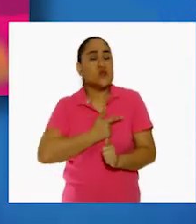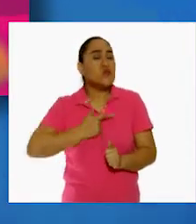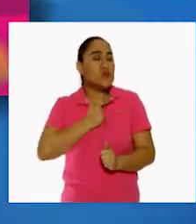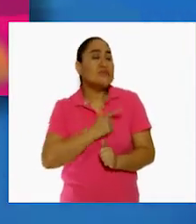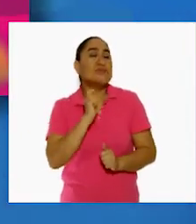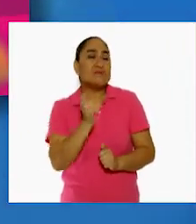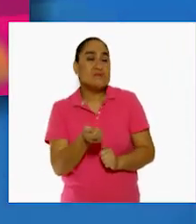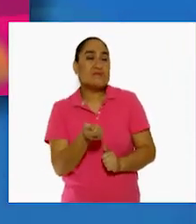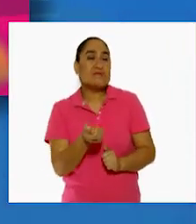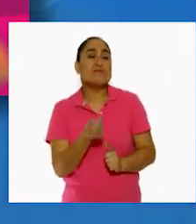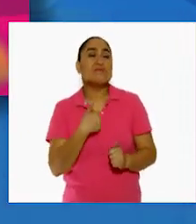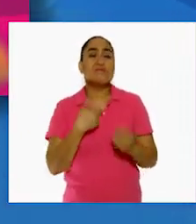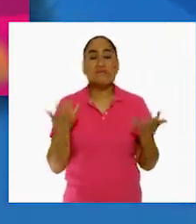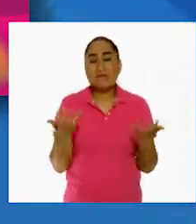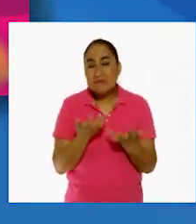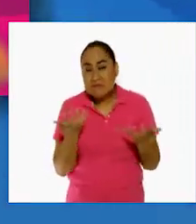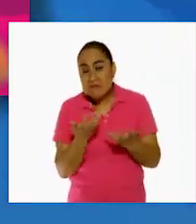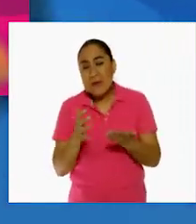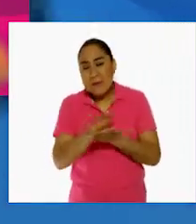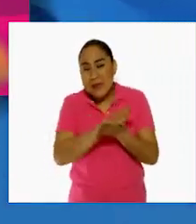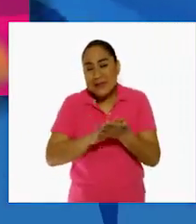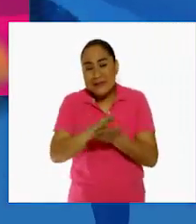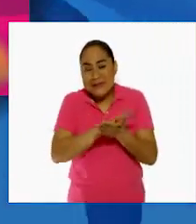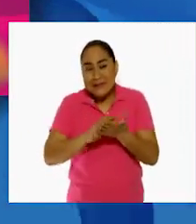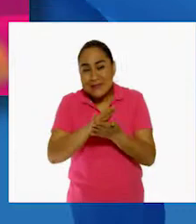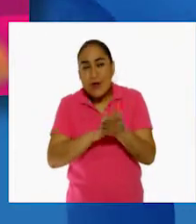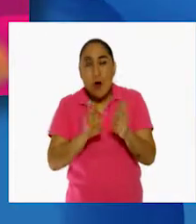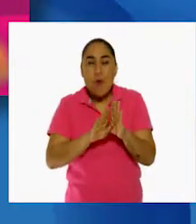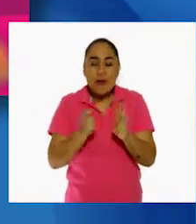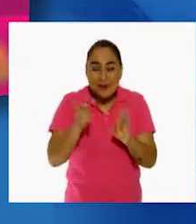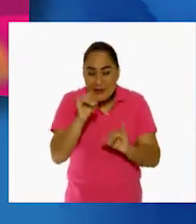es hacer experimentos con mi plastilina casera,